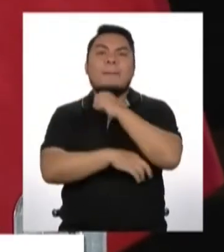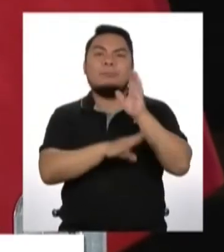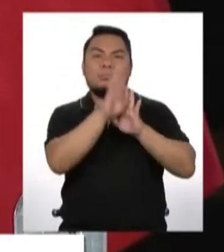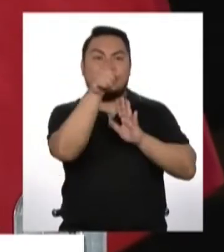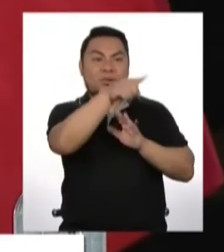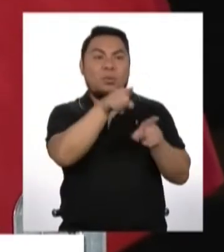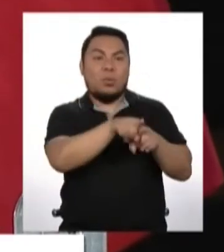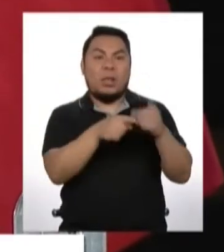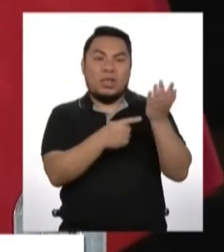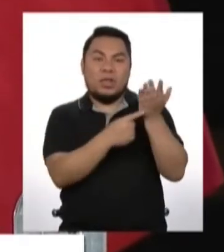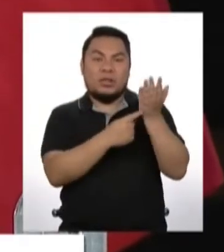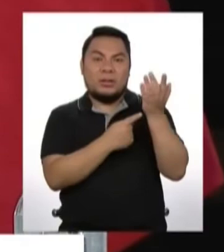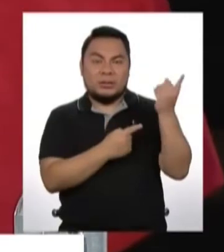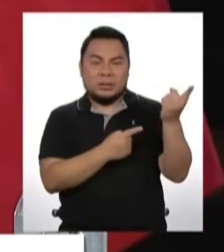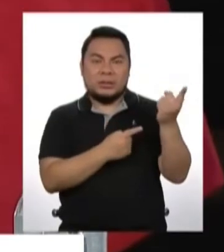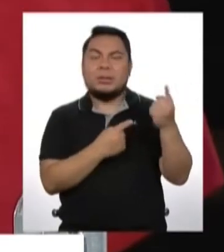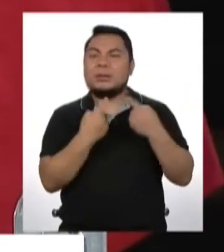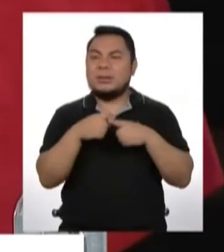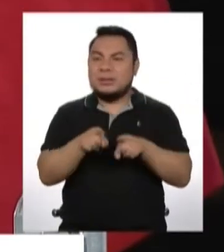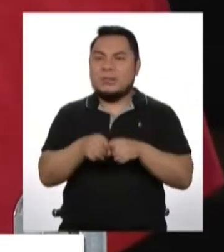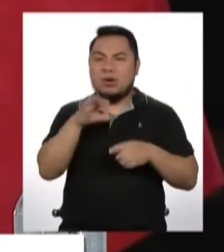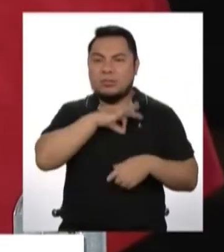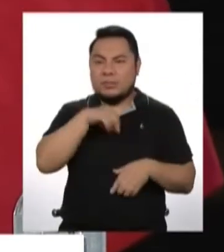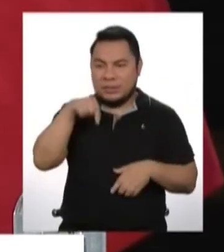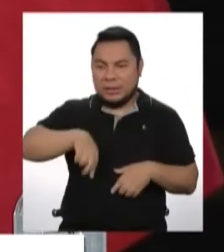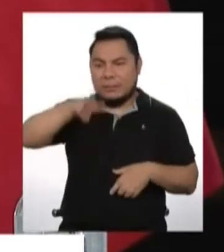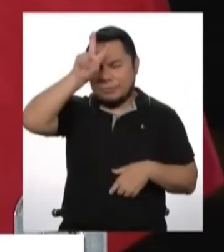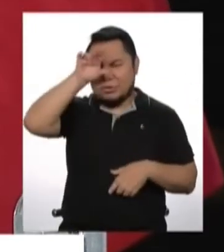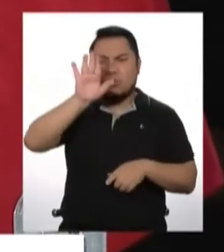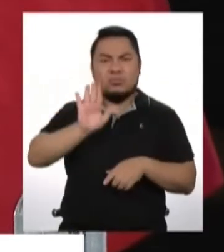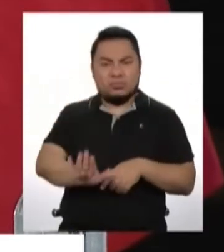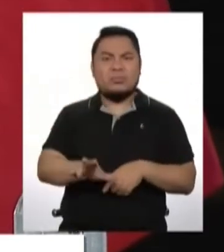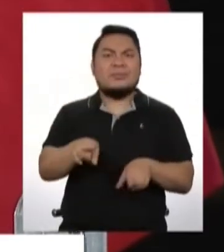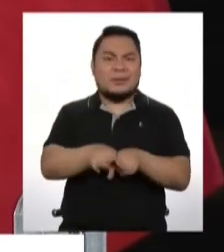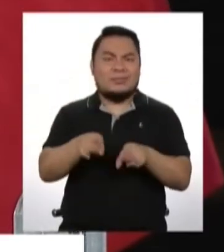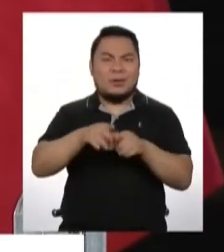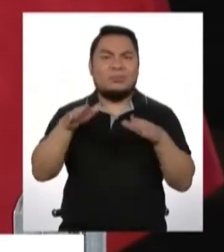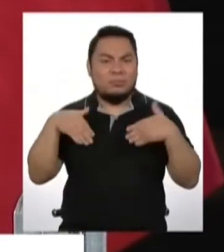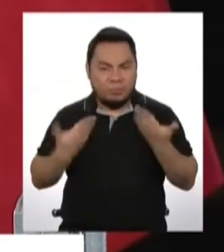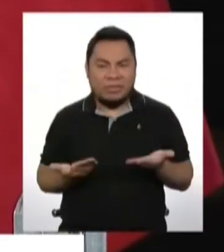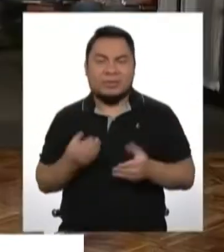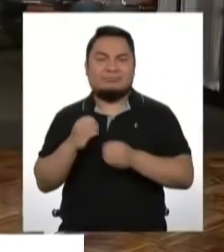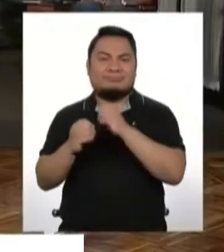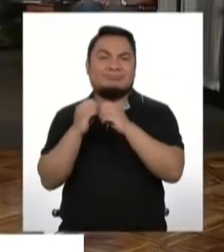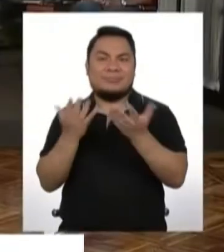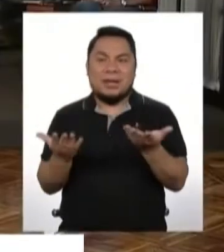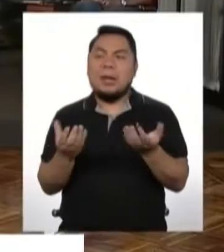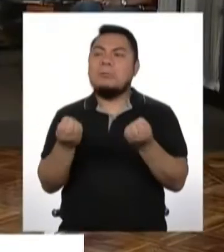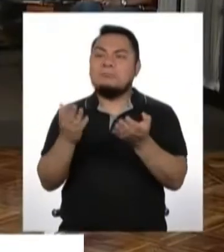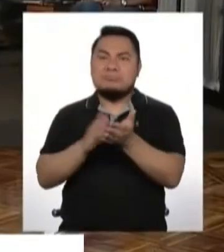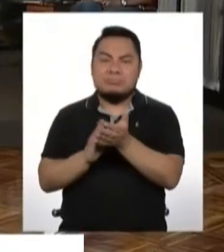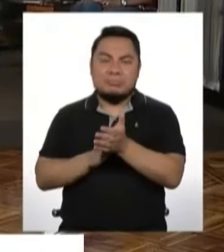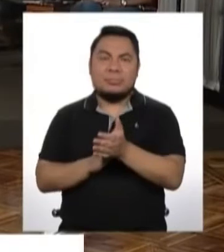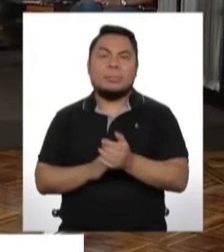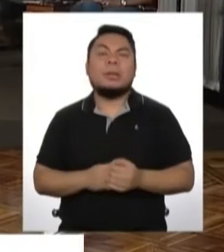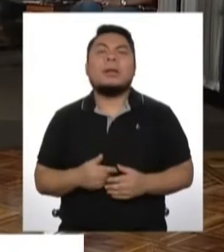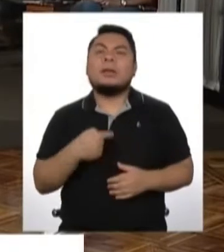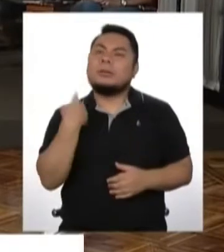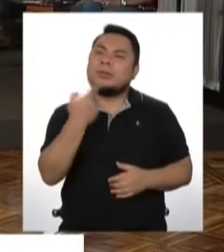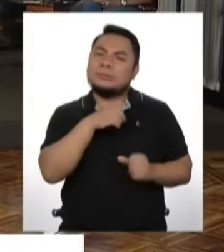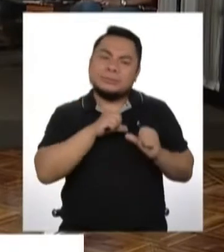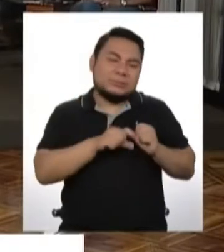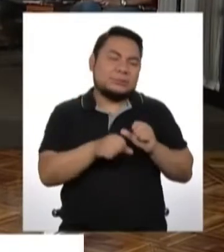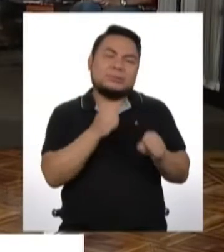producen tecnología, pero también aprovechar esta oportunidad para generar tecnología propia. Así que no escatimamos ningún esfuerzo